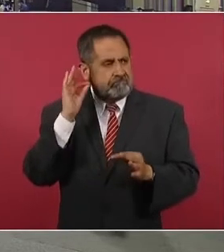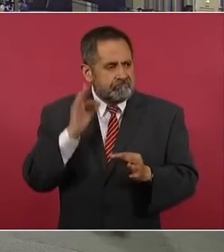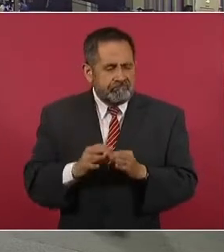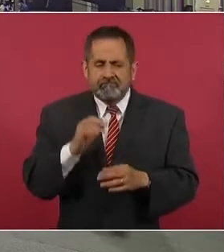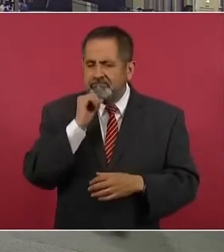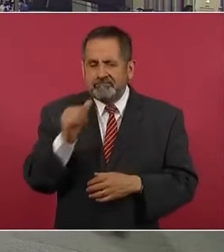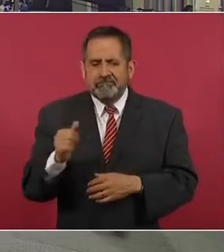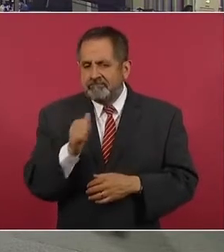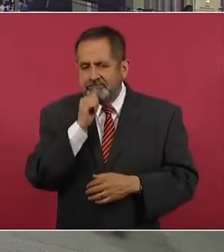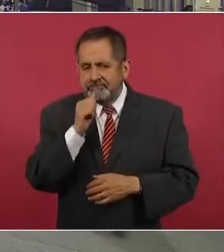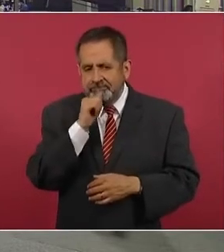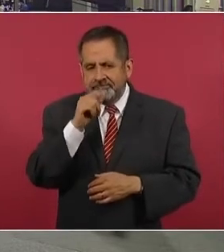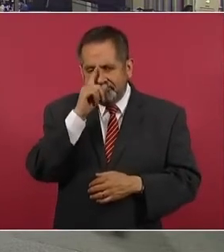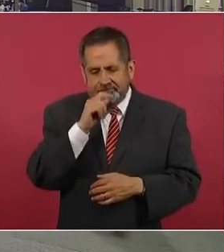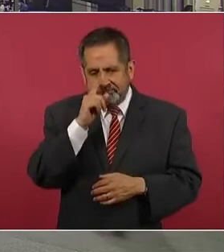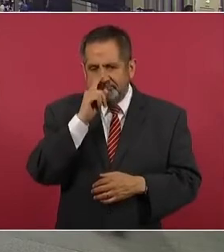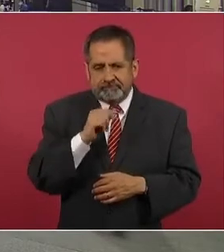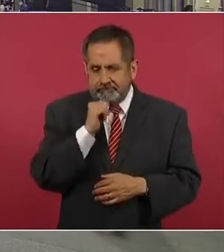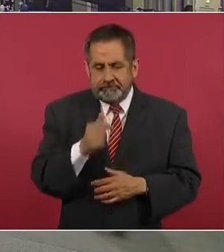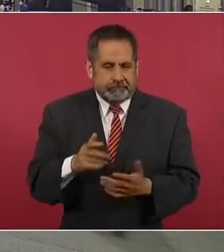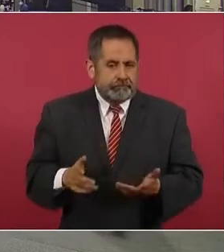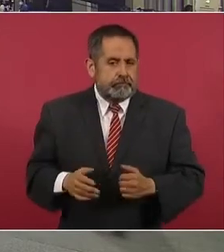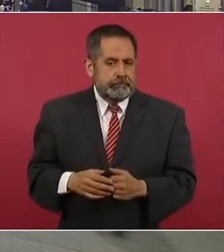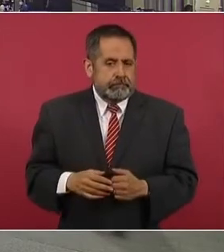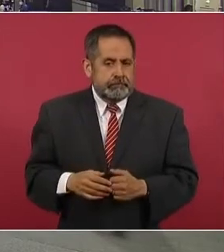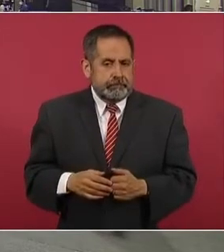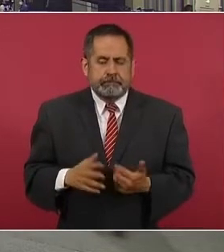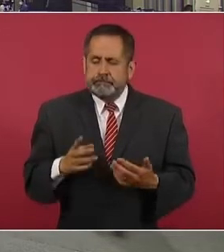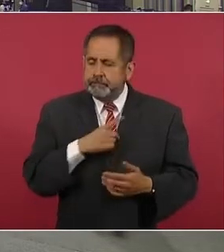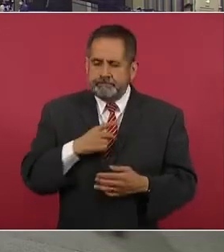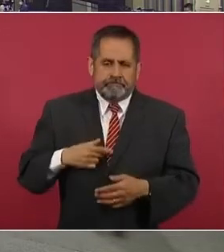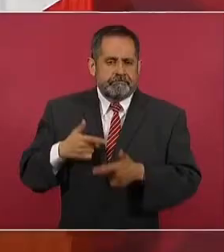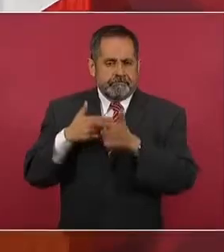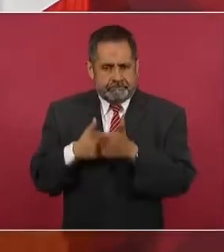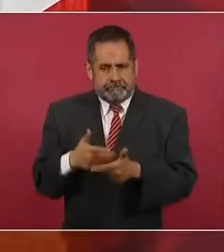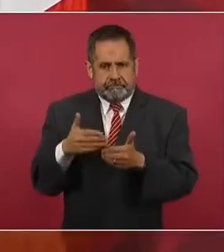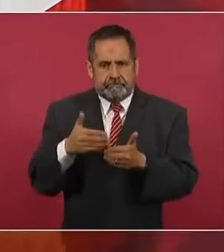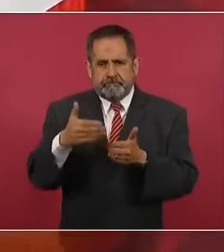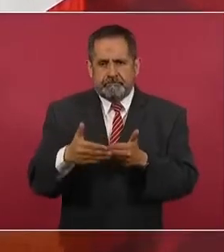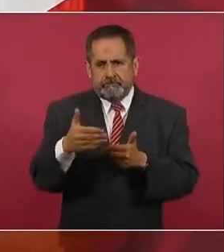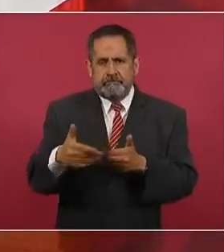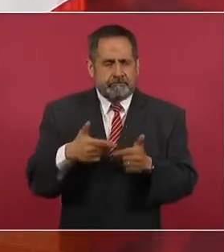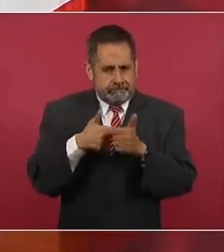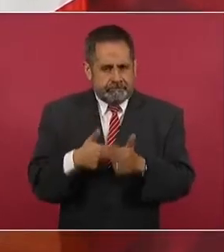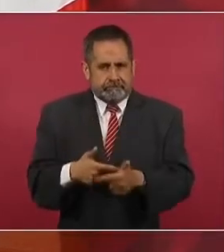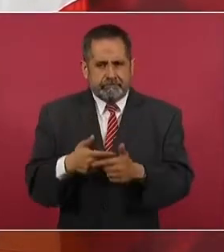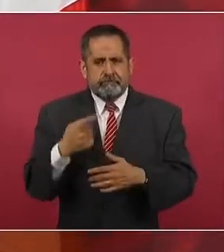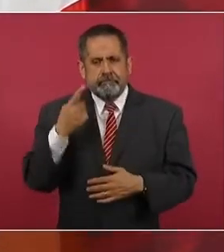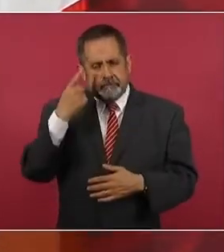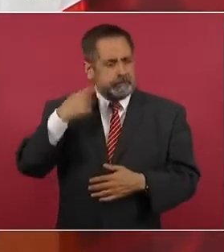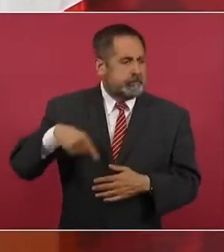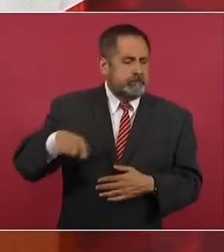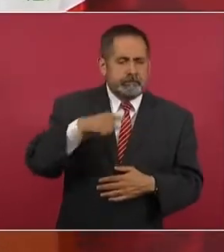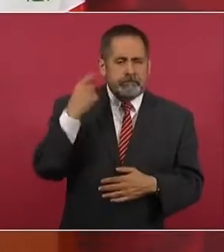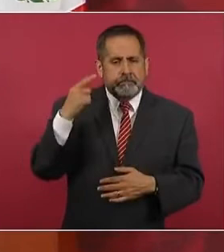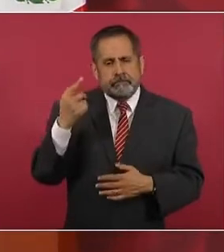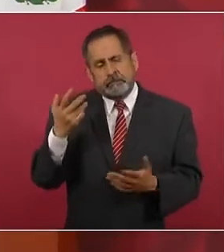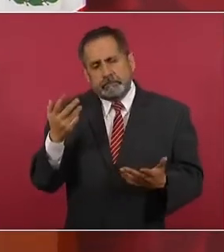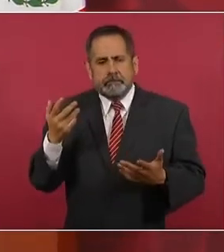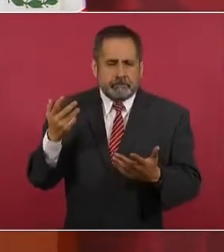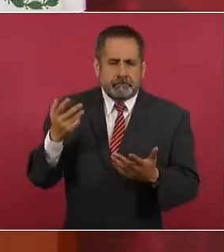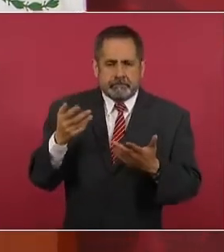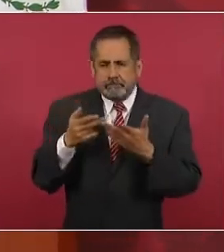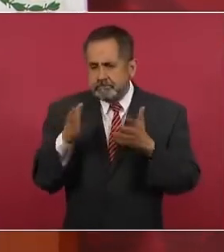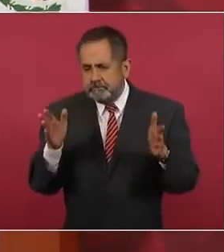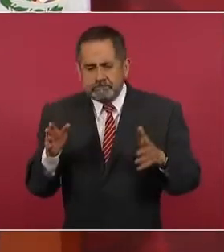una conciliación. Entonces hay que seguir insistiendo para que se abra